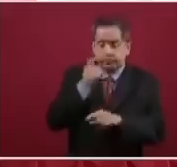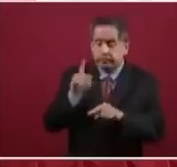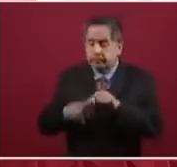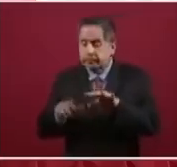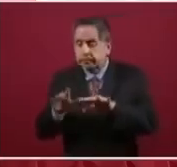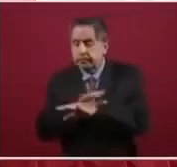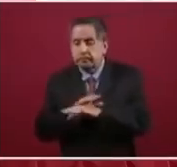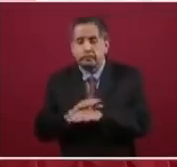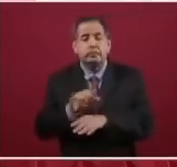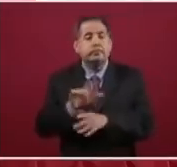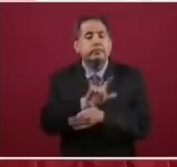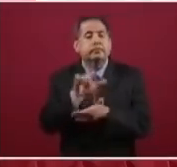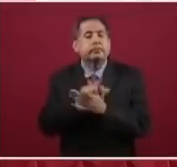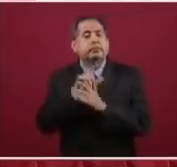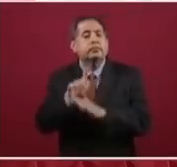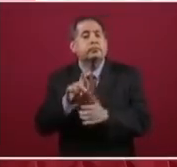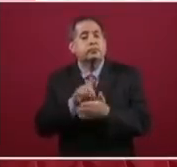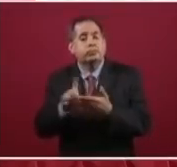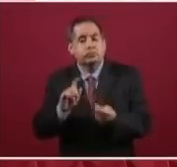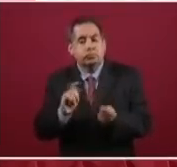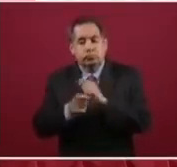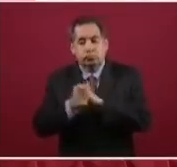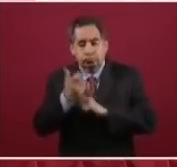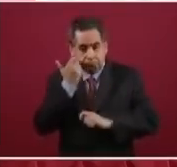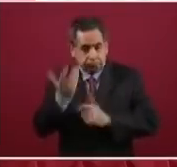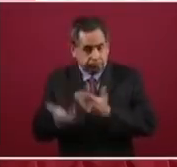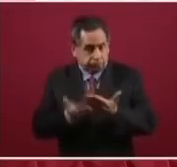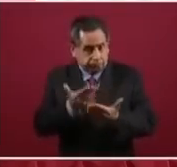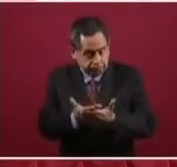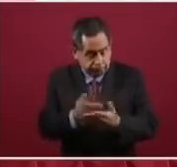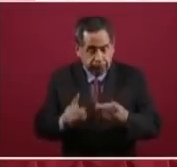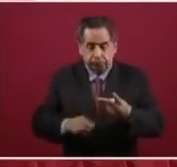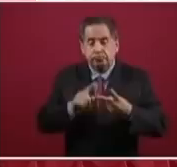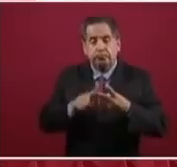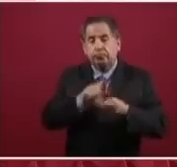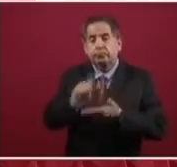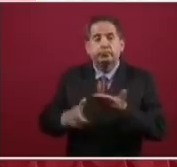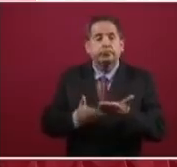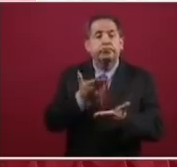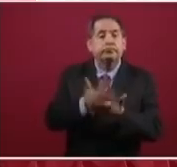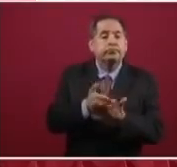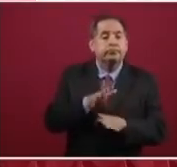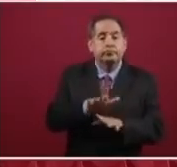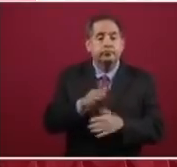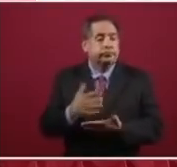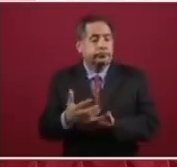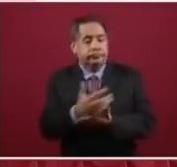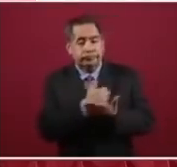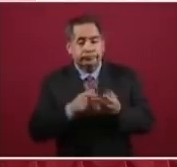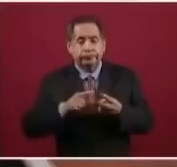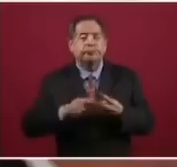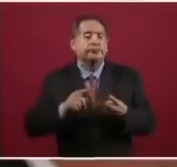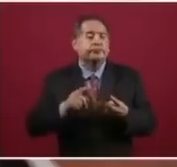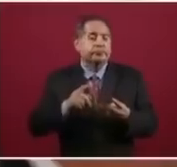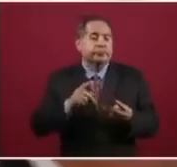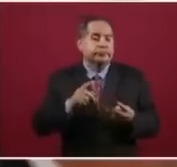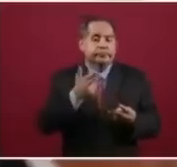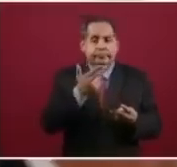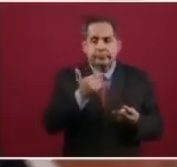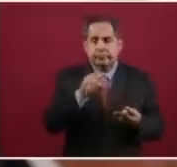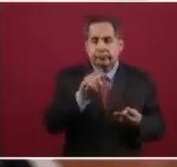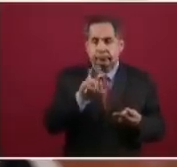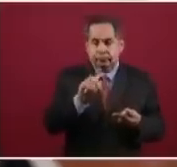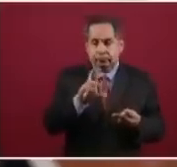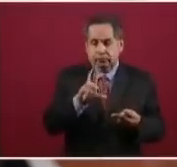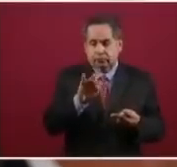a la ley de derechos y también una iniciativa a la ley de ingresos sobre hidrocarburos nos